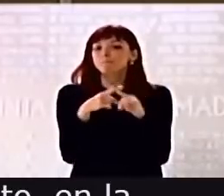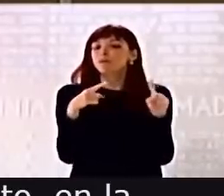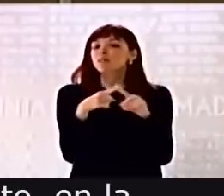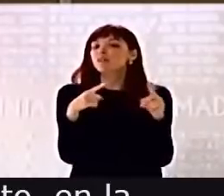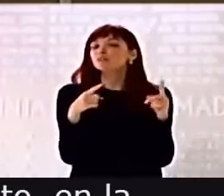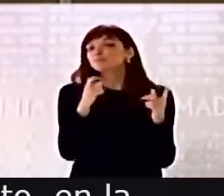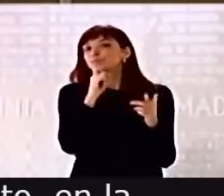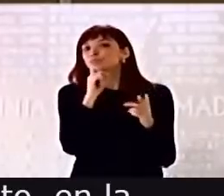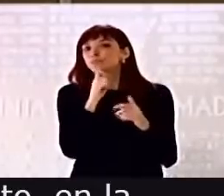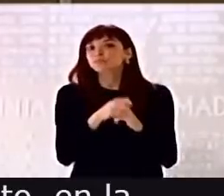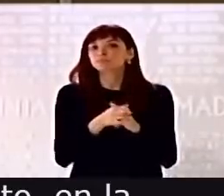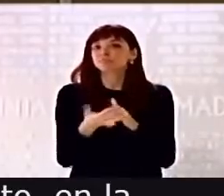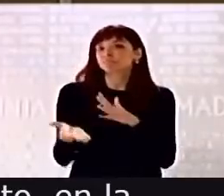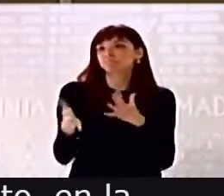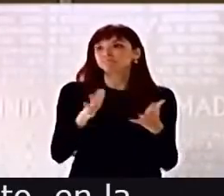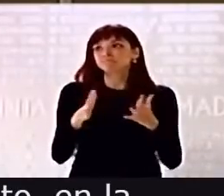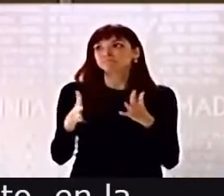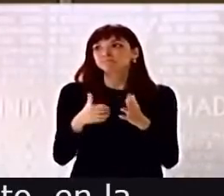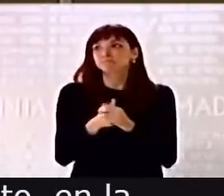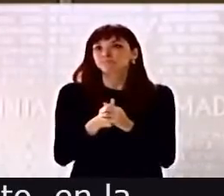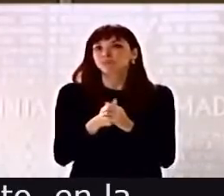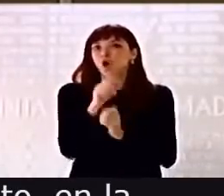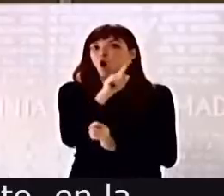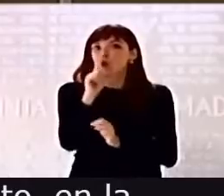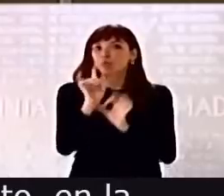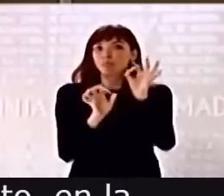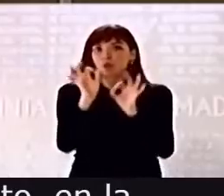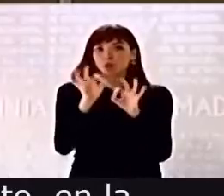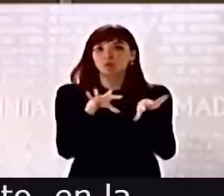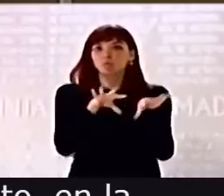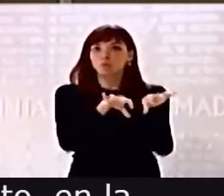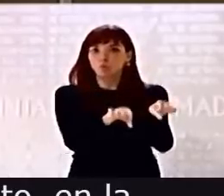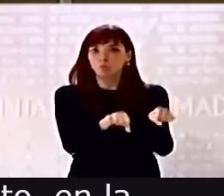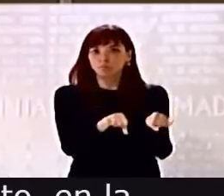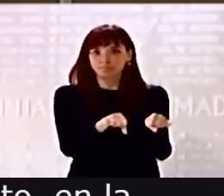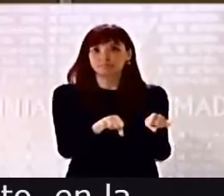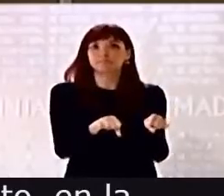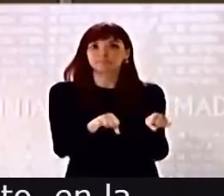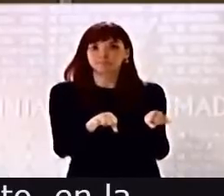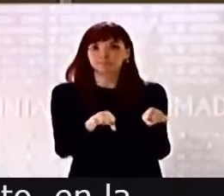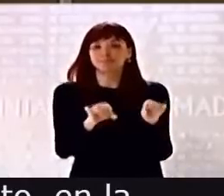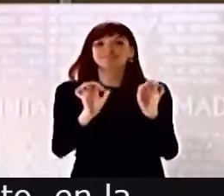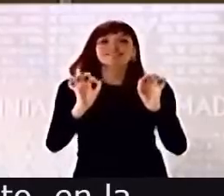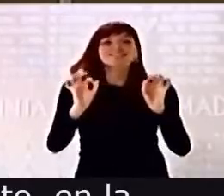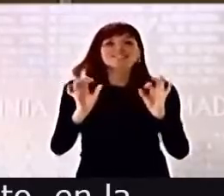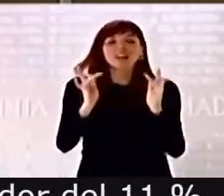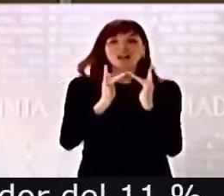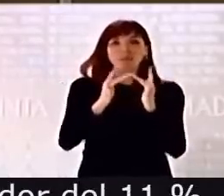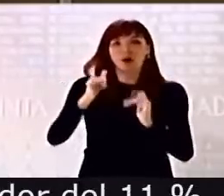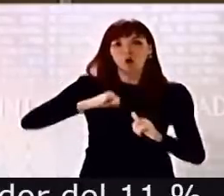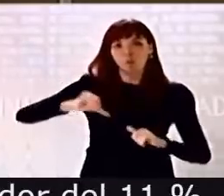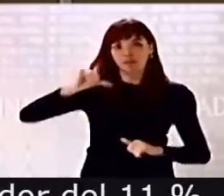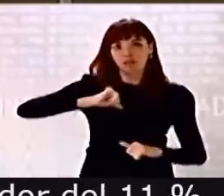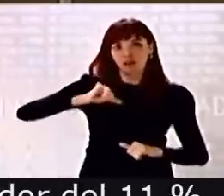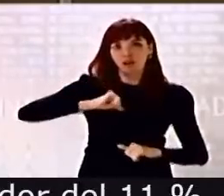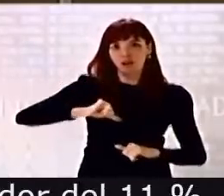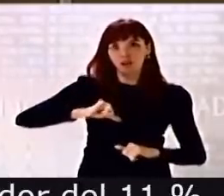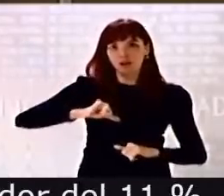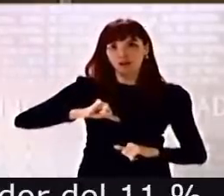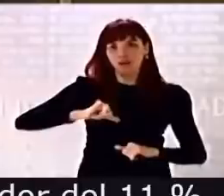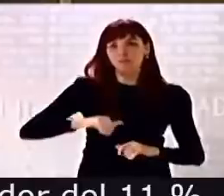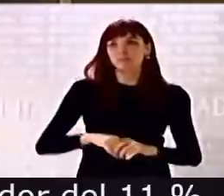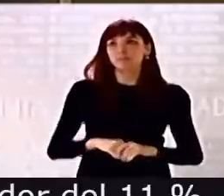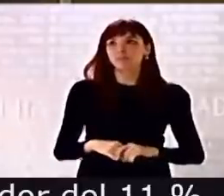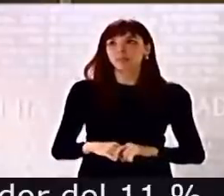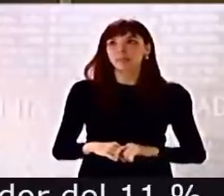está alrededor del 11% de camas de agudos en